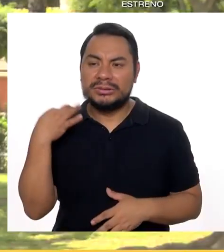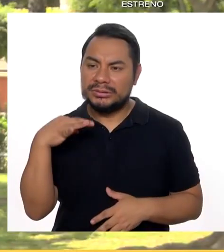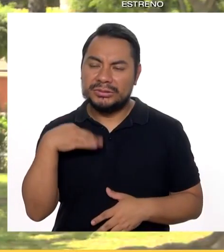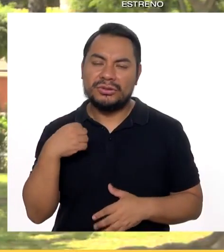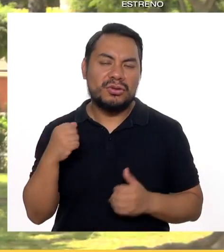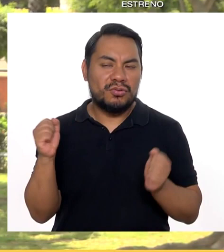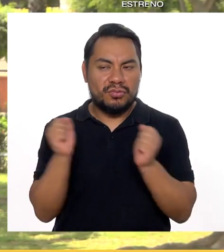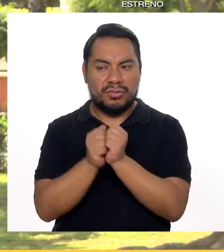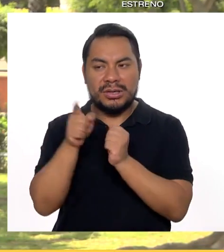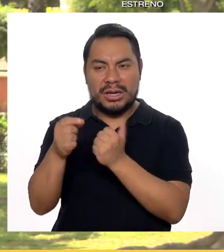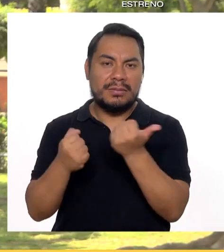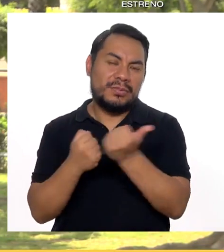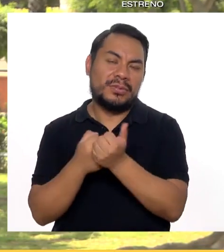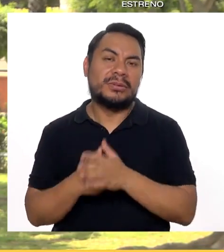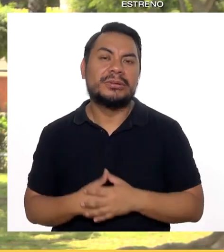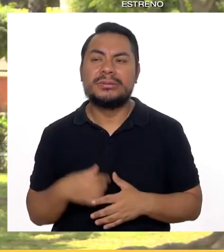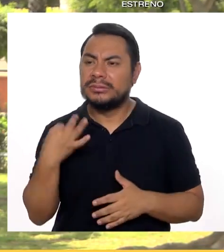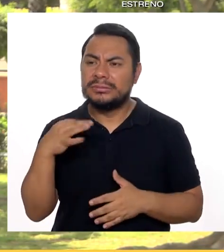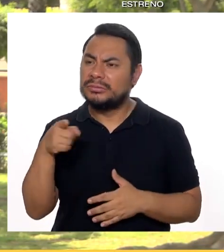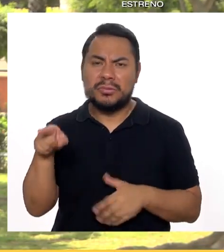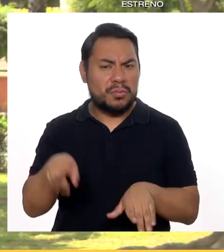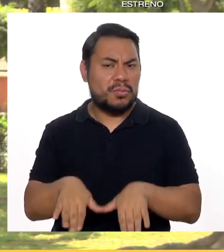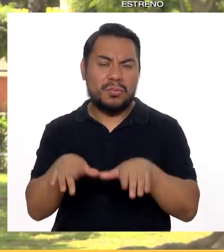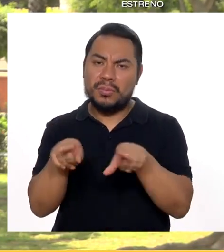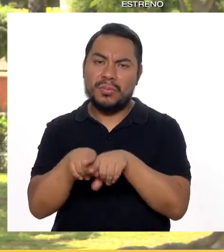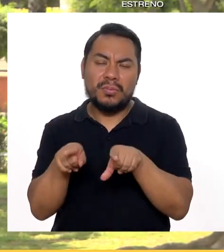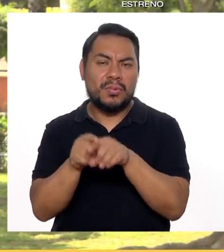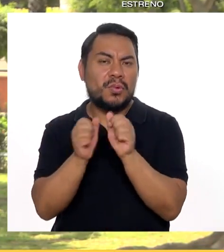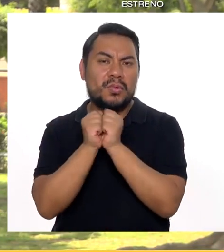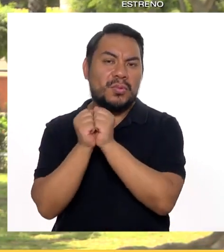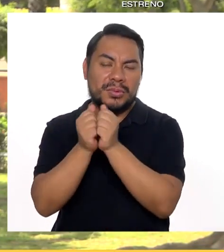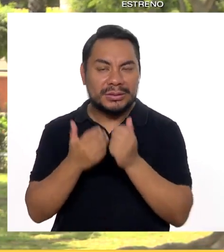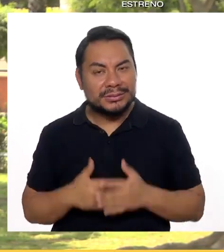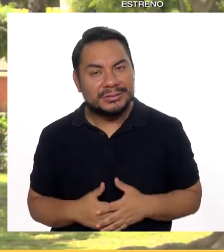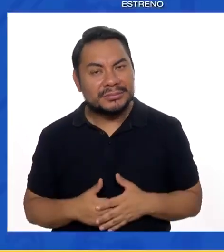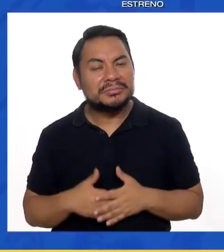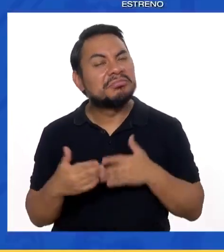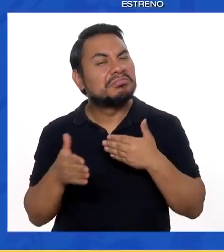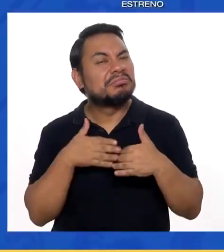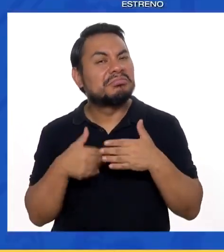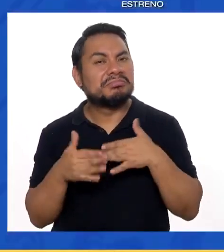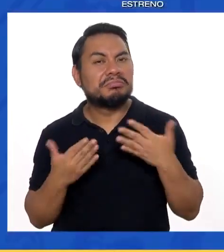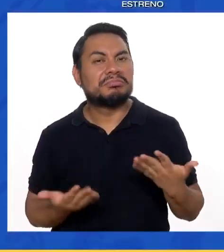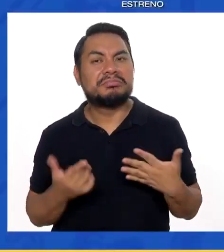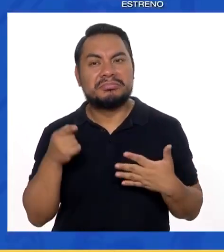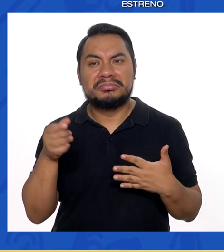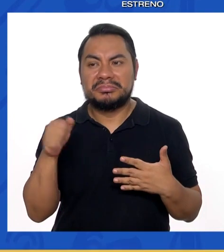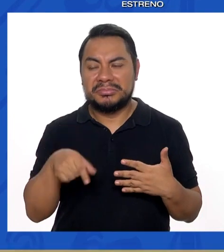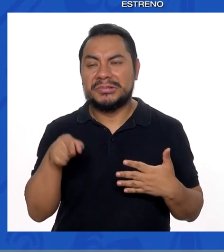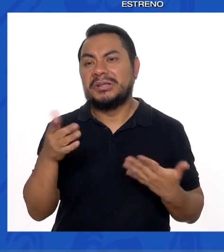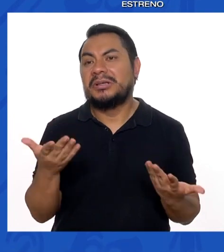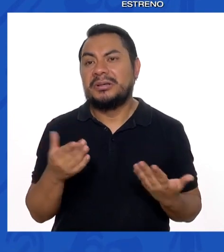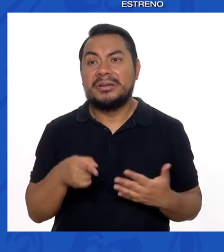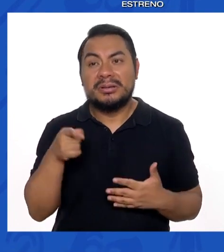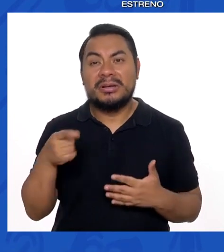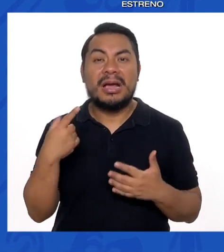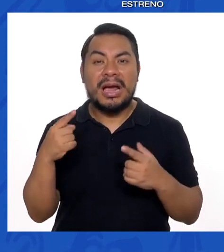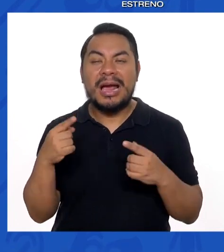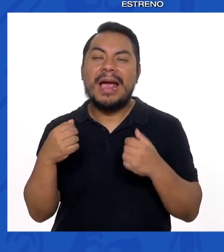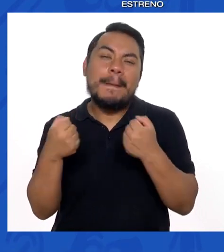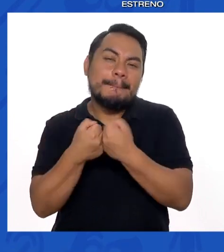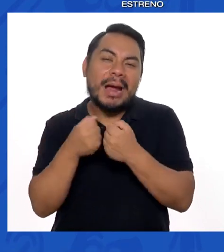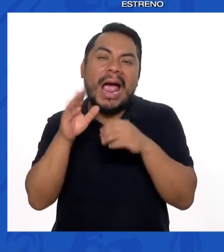Siempre voy a estar ahí para apoyarla. Siempre, como siempre hemos estado juntas ahí. No va a importar que tengamos